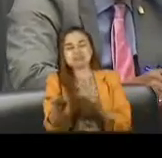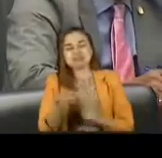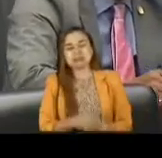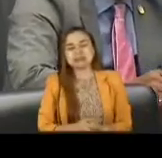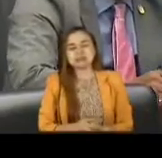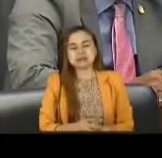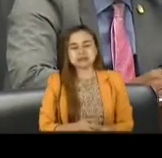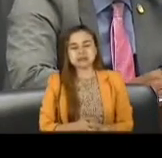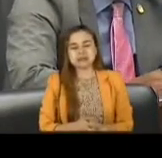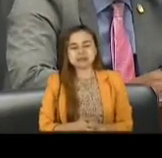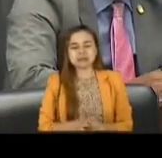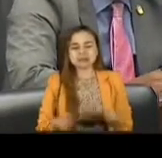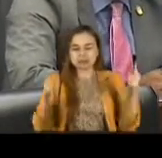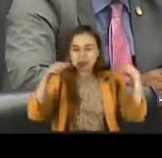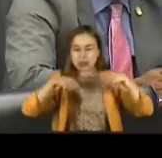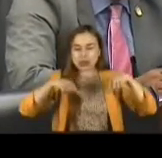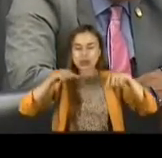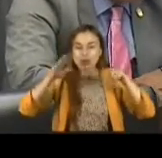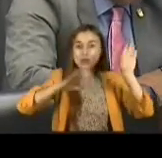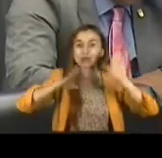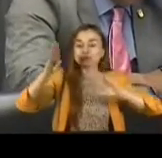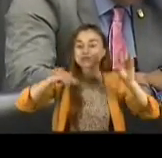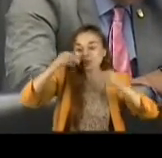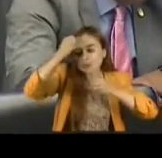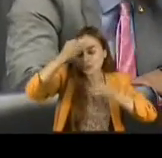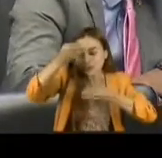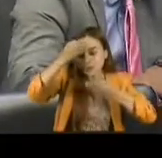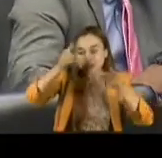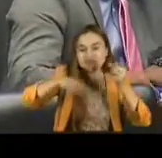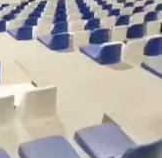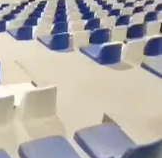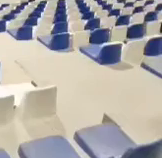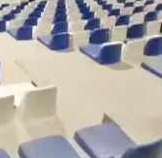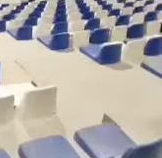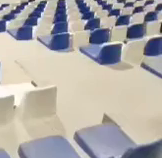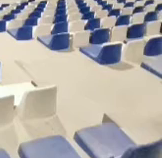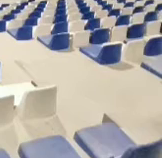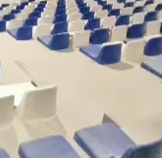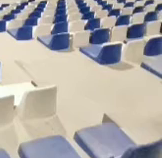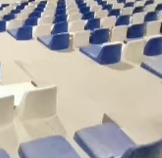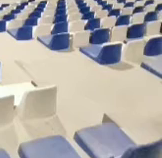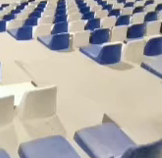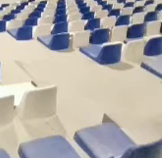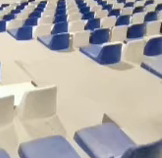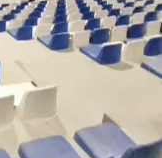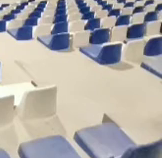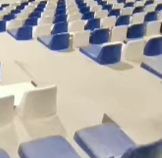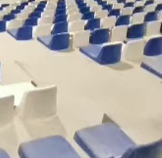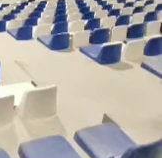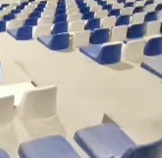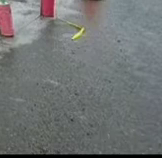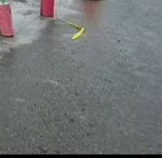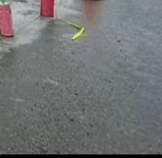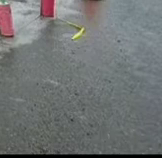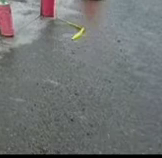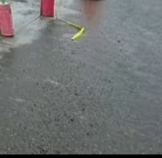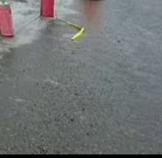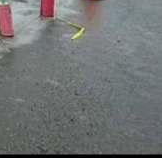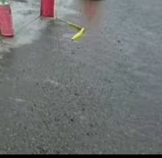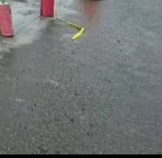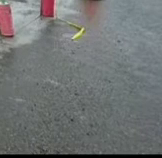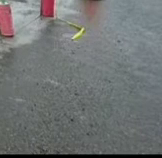La participación, señor presidente, es para destacar y compartir con todos ustedes dos grandes proyectos que se están llevando a nivel deportivo en la provincia de